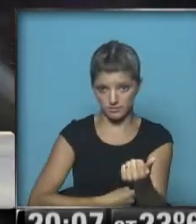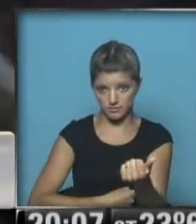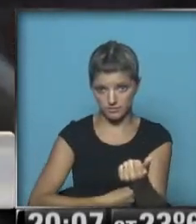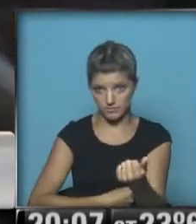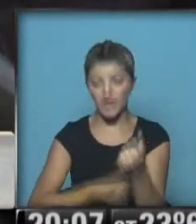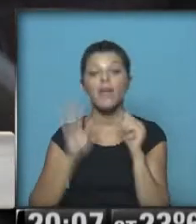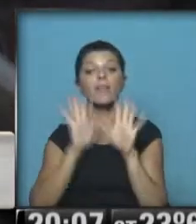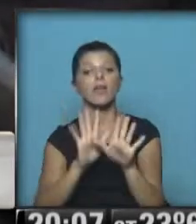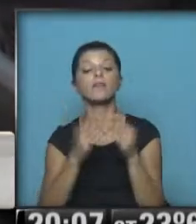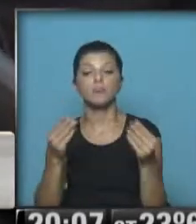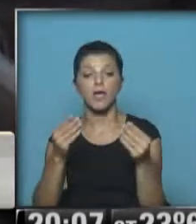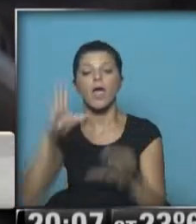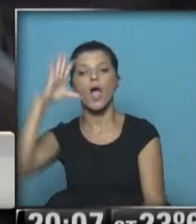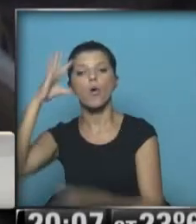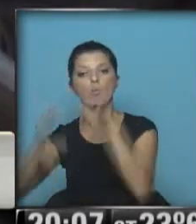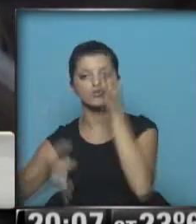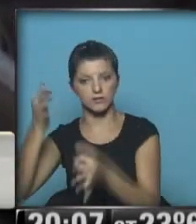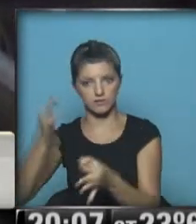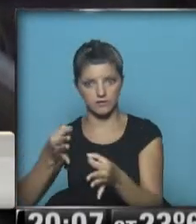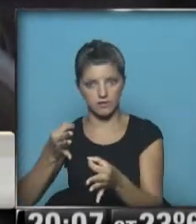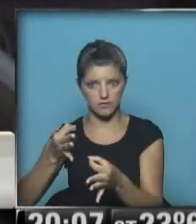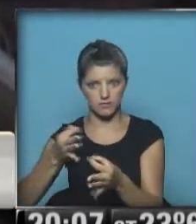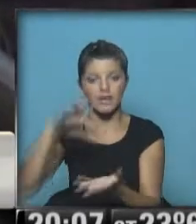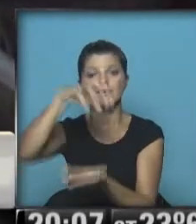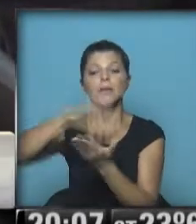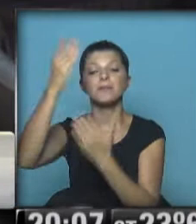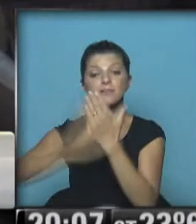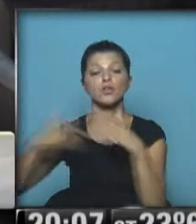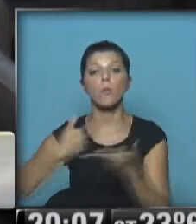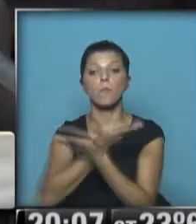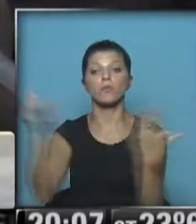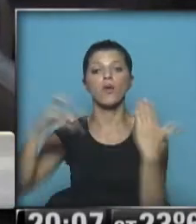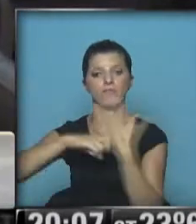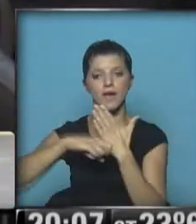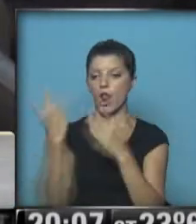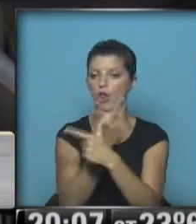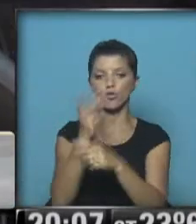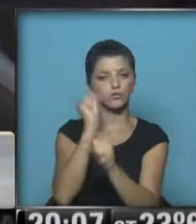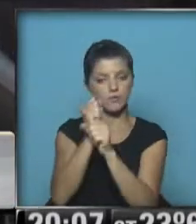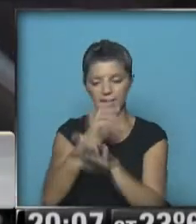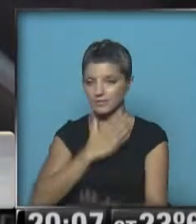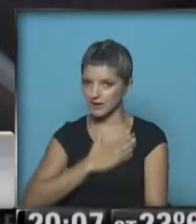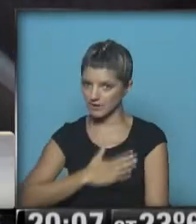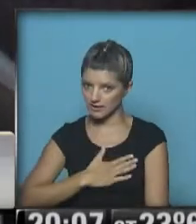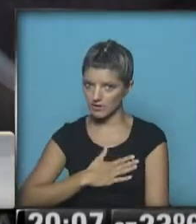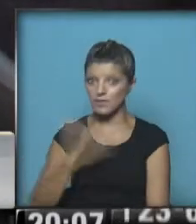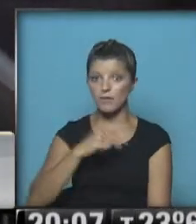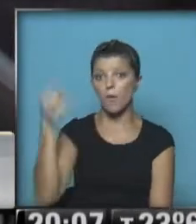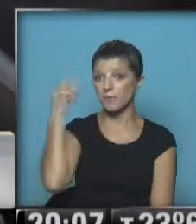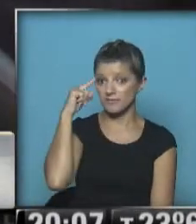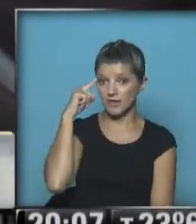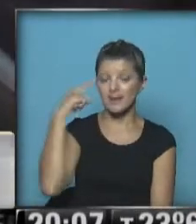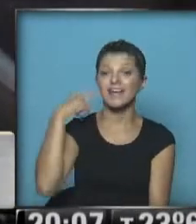que la justicia y el ministerio público fiscal trabajen tranquilos y debemos creer en las